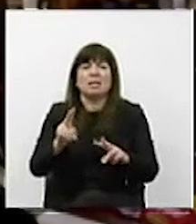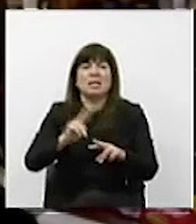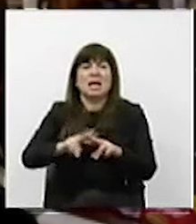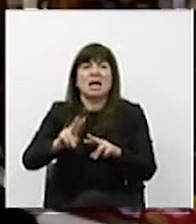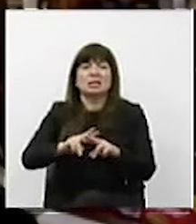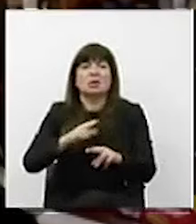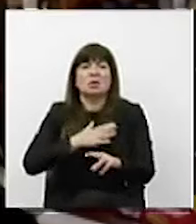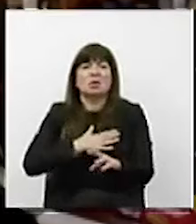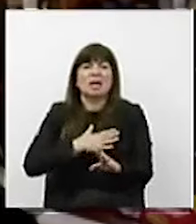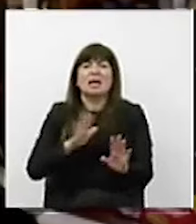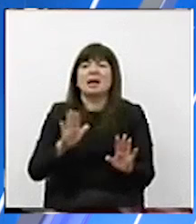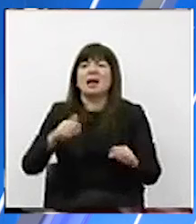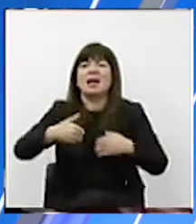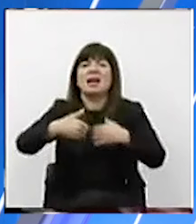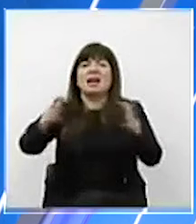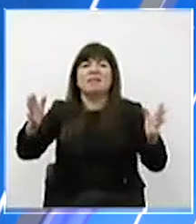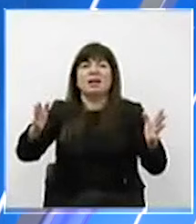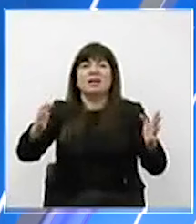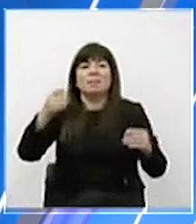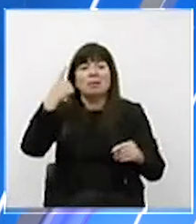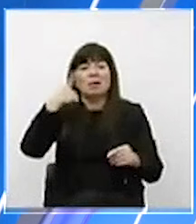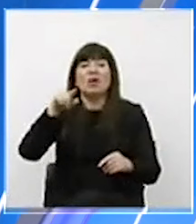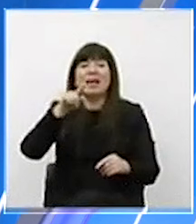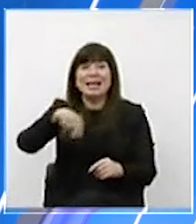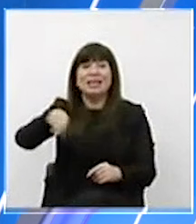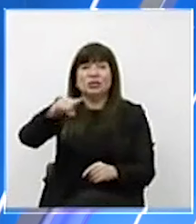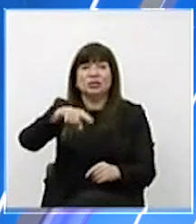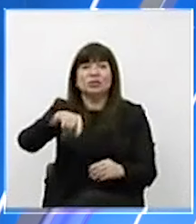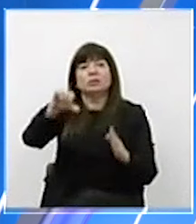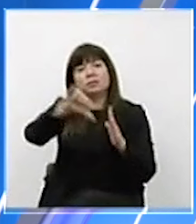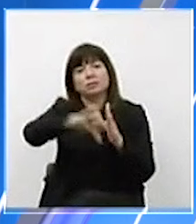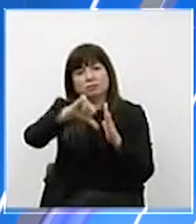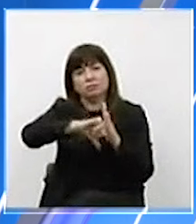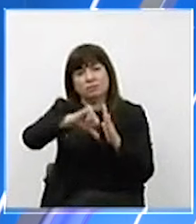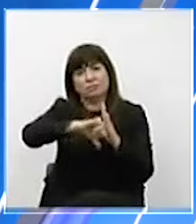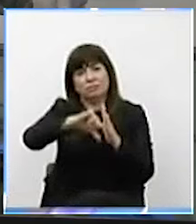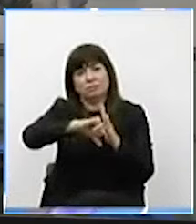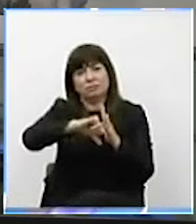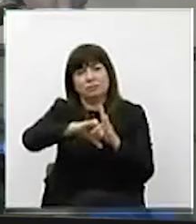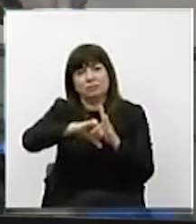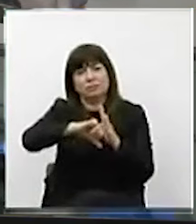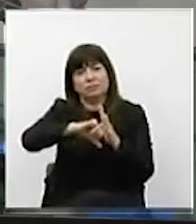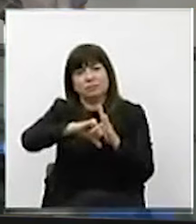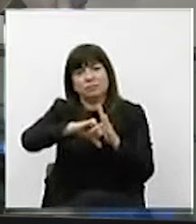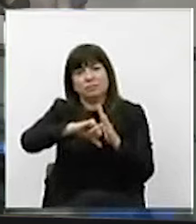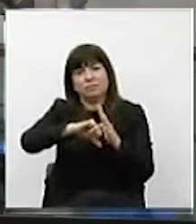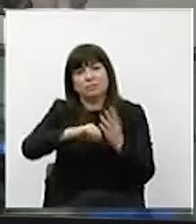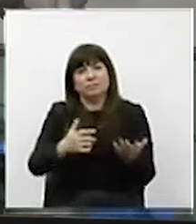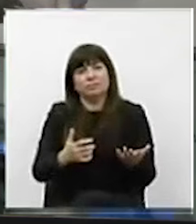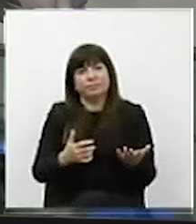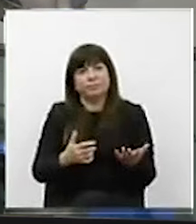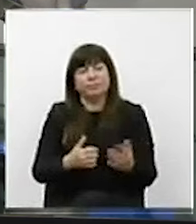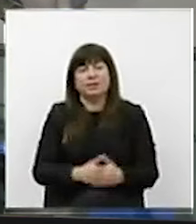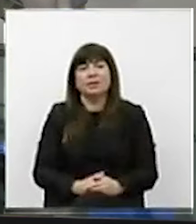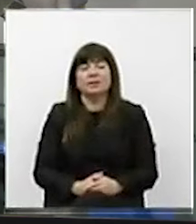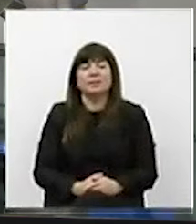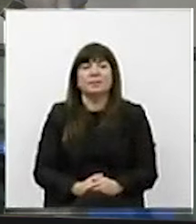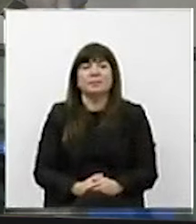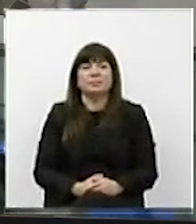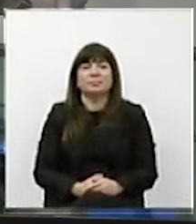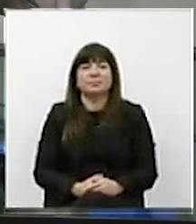hacen nada, se quedan en su casa porque son suecos. Son suecos, sí, claro. Claro, entonces se quedan en casa haciéndose los suecos. Entonces,